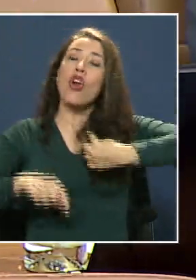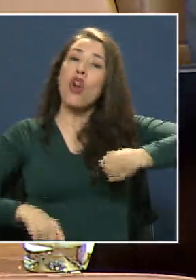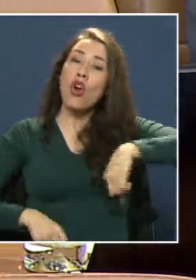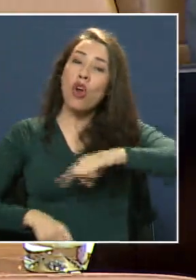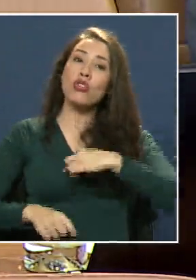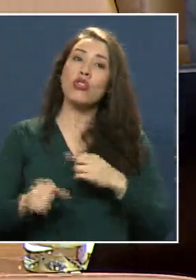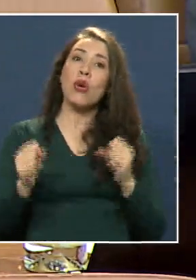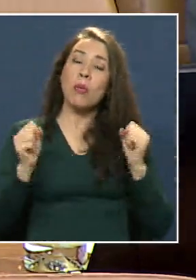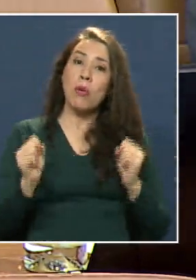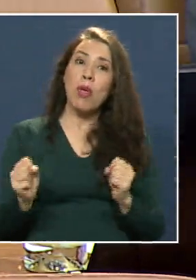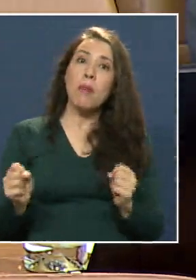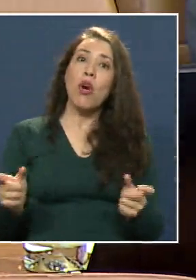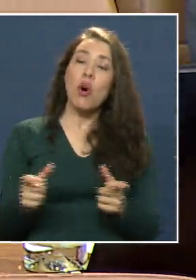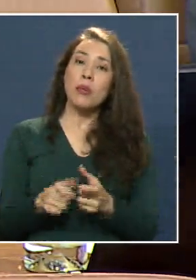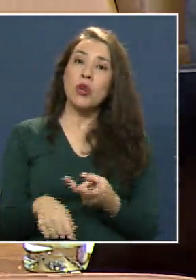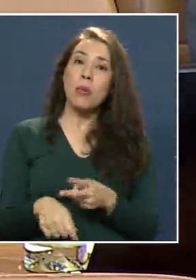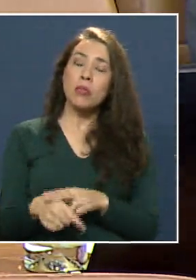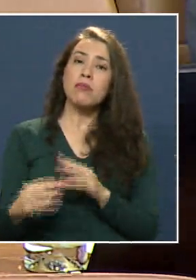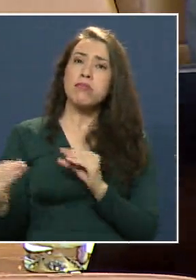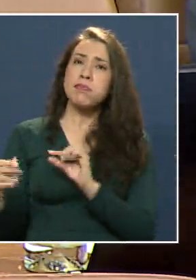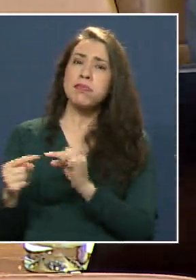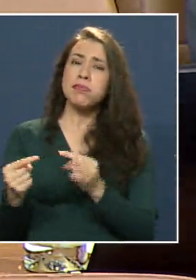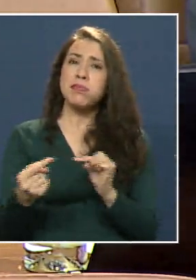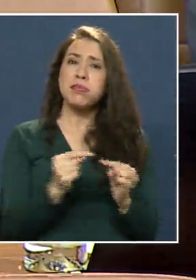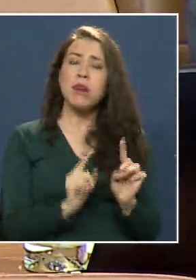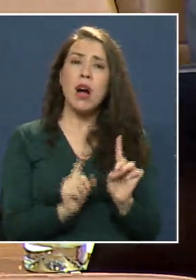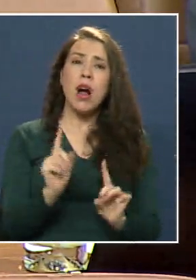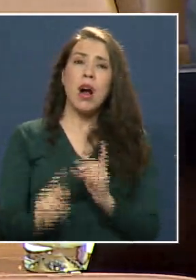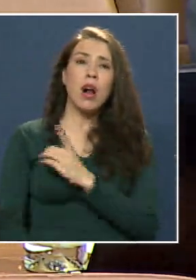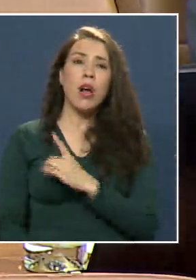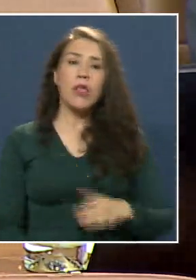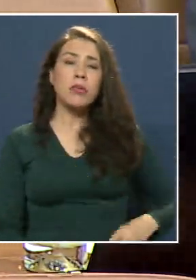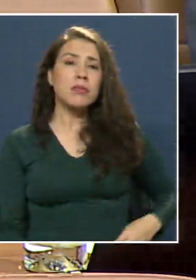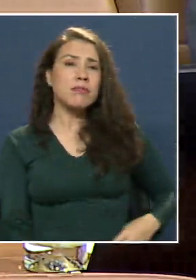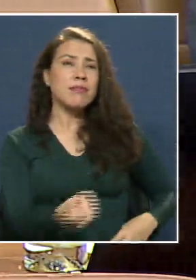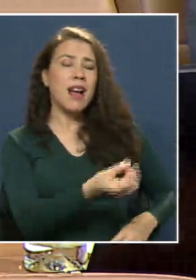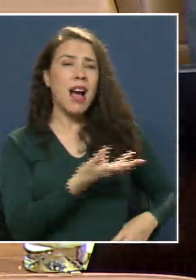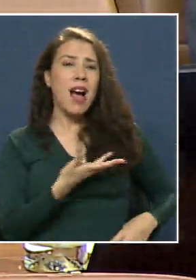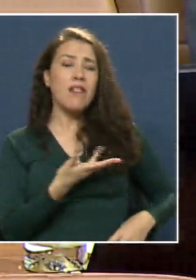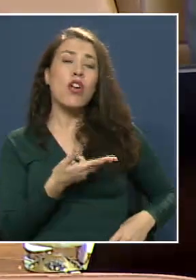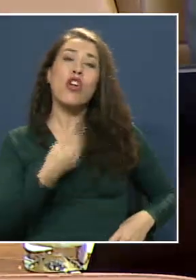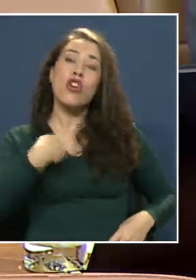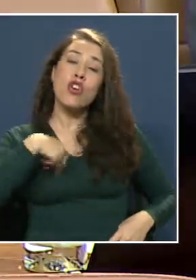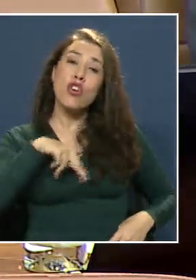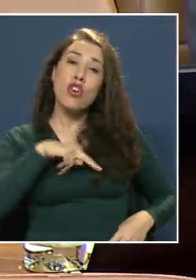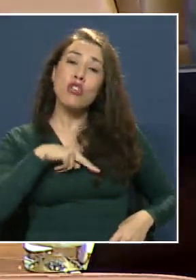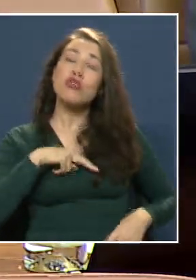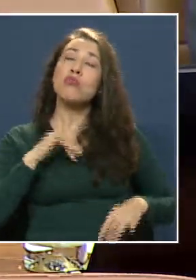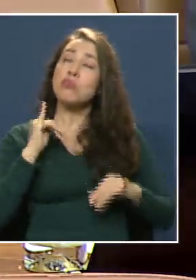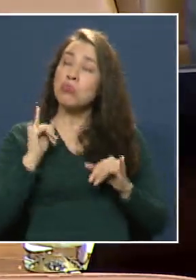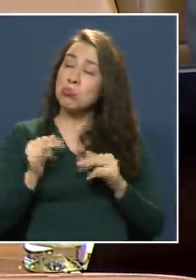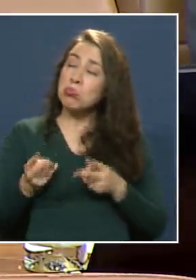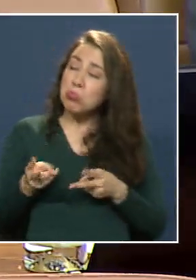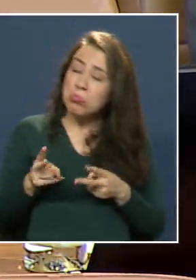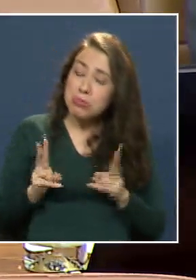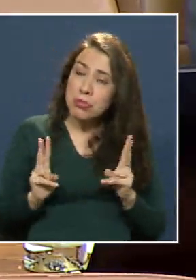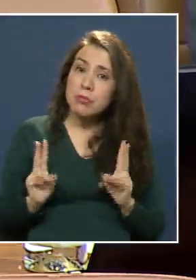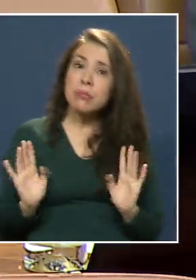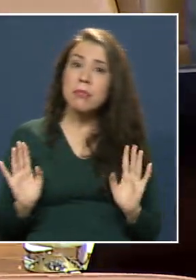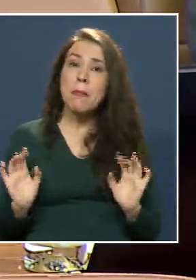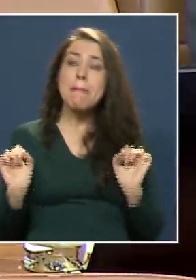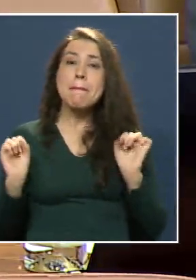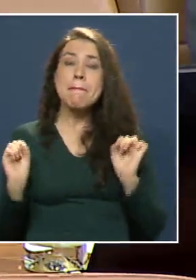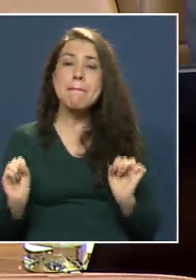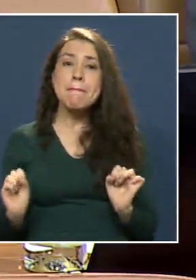posibilidad en la comisión mixta de discutir. Algunos diputados me dijeron, mira, nosotros estamos abiertos a la